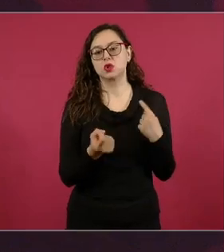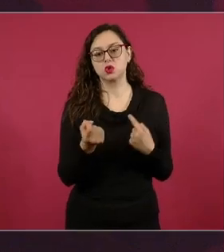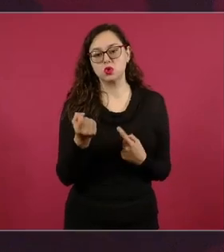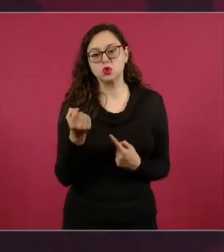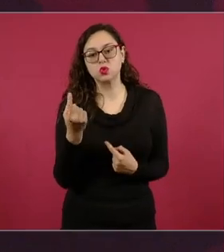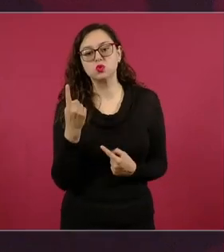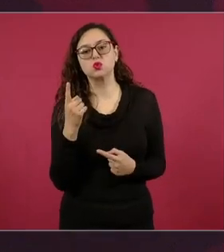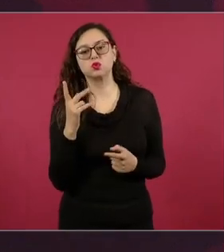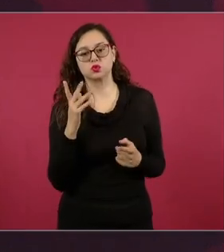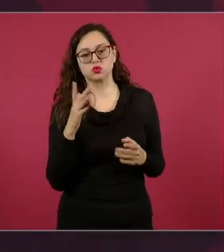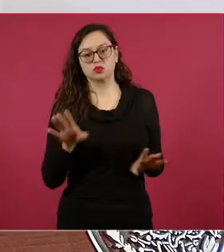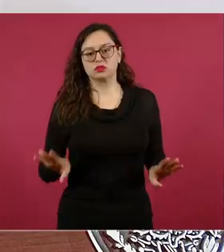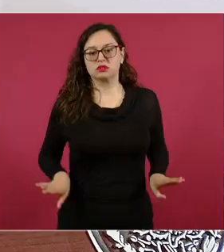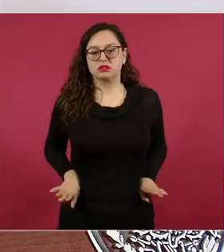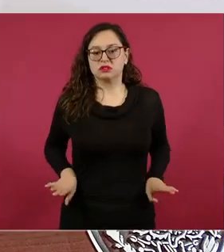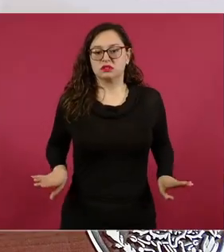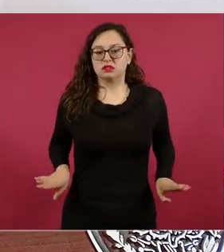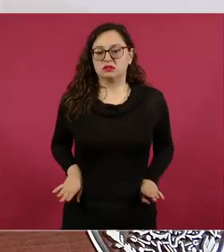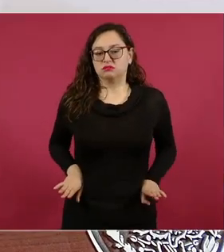conservadores, ¿no?